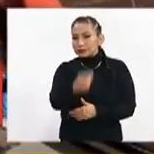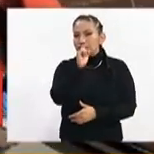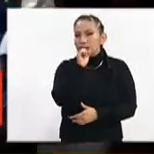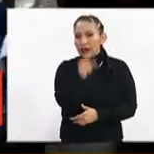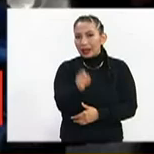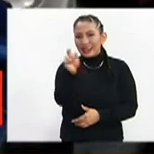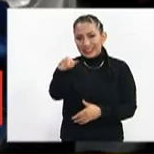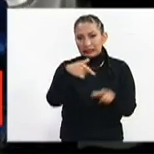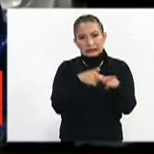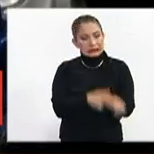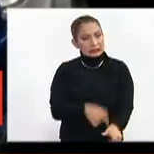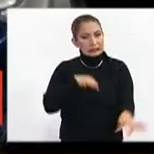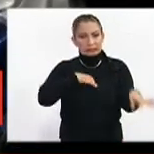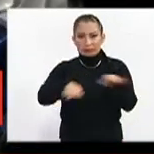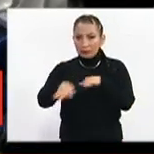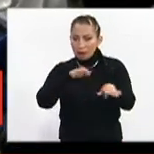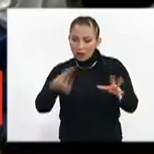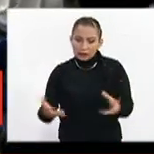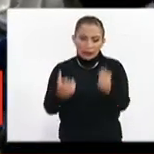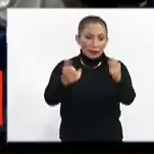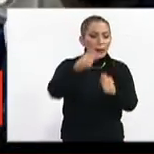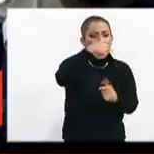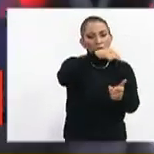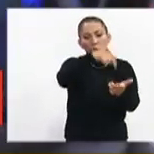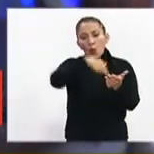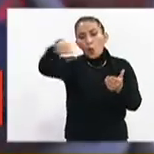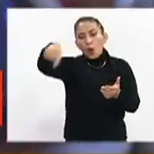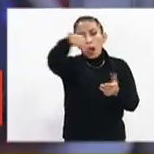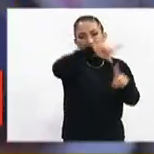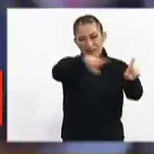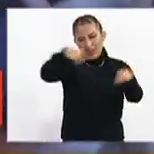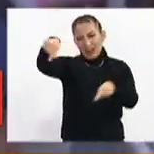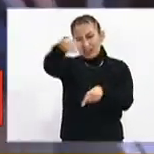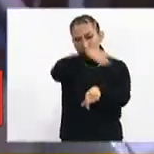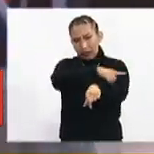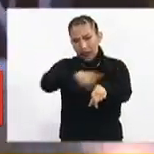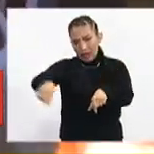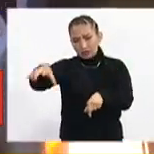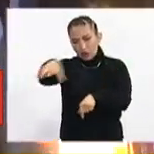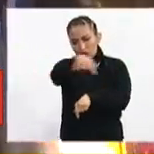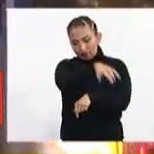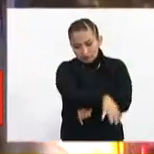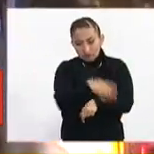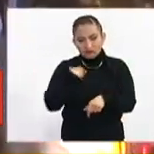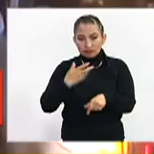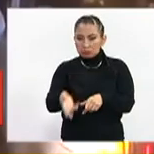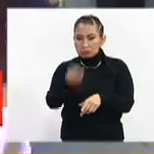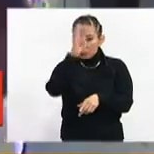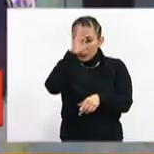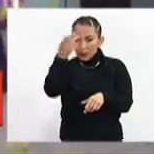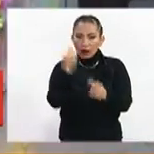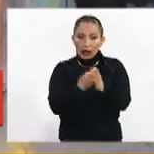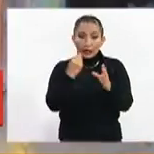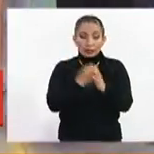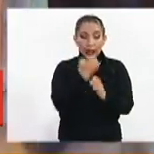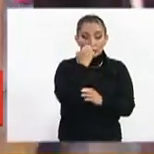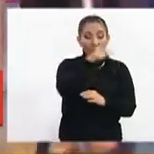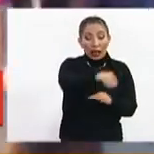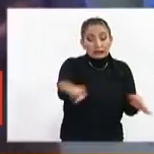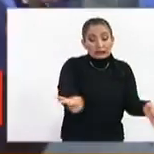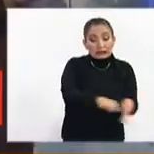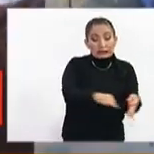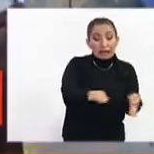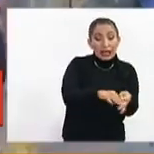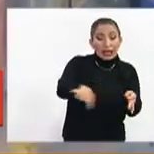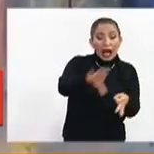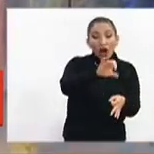que debido a que continúan los trabajos de rescate en algunos puntos de estas delegaciones, la suspensión se mantendrá para los planteles que se ubican